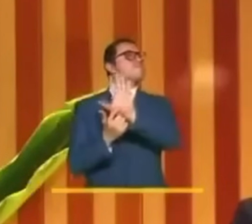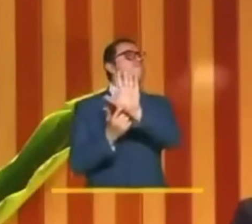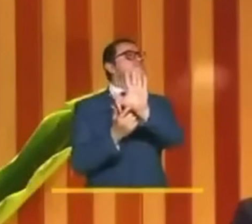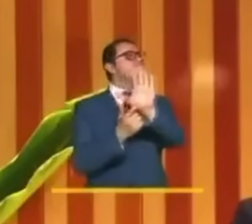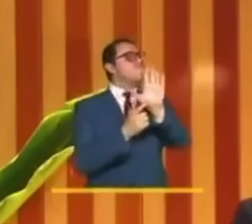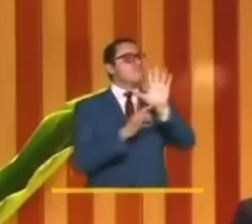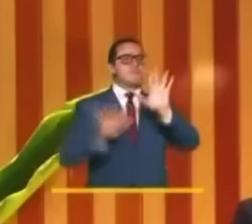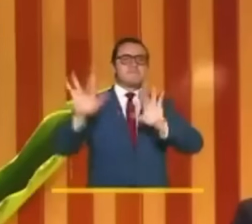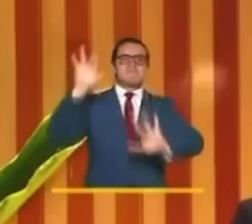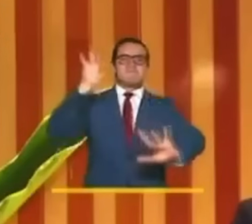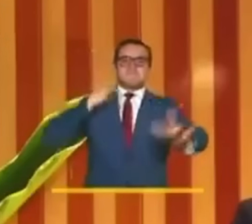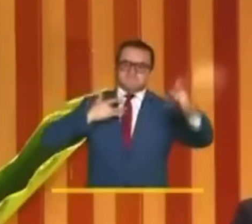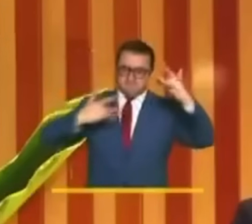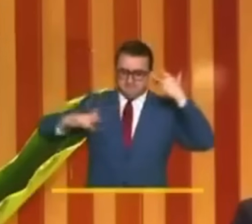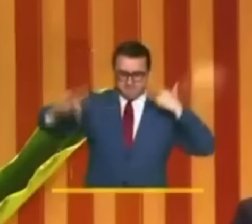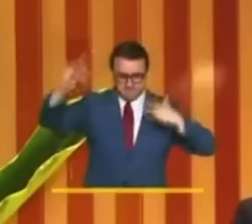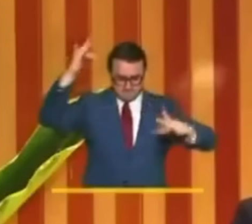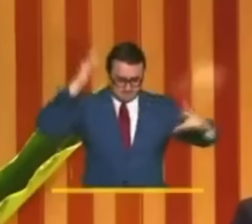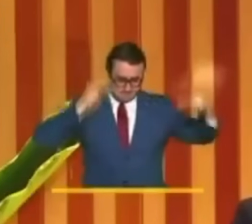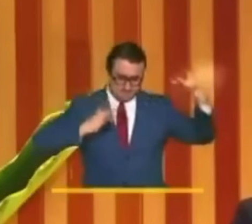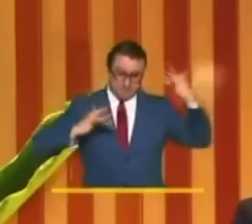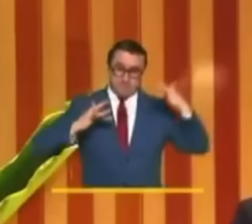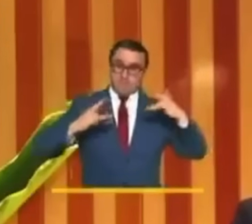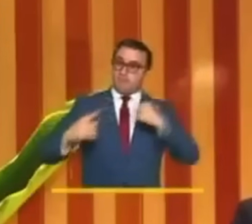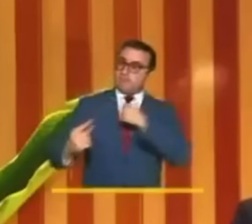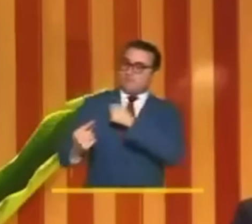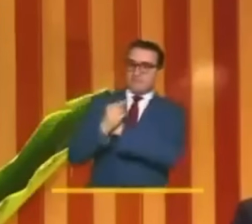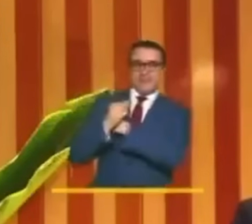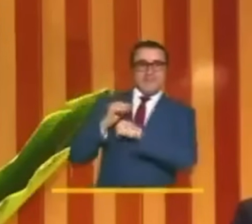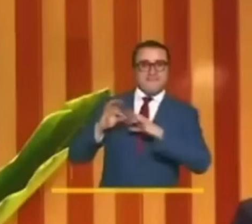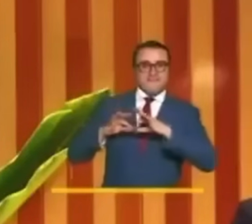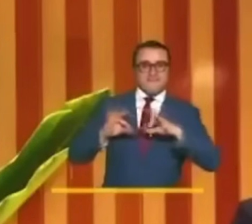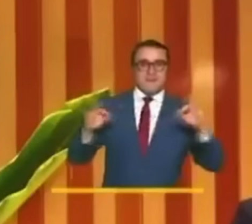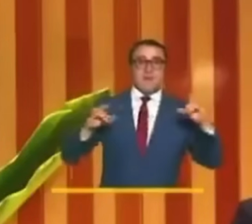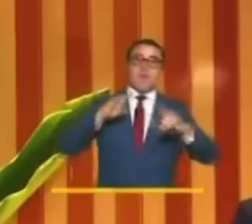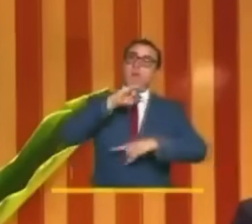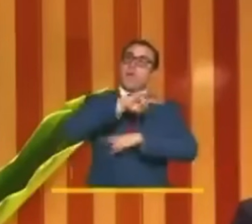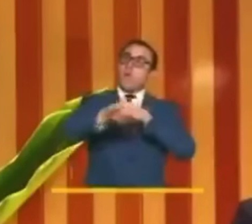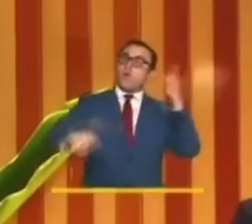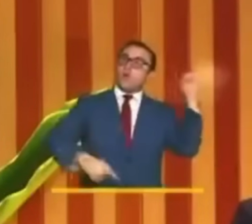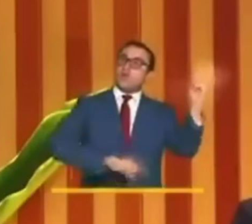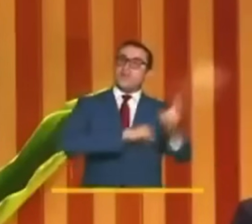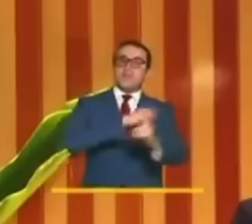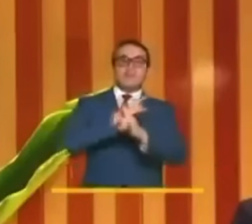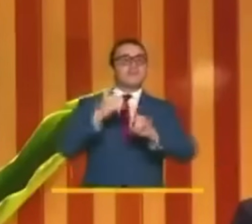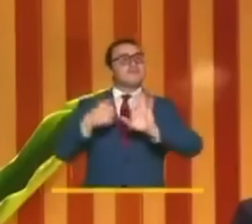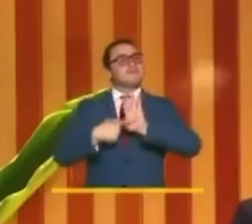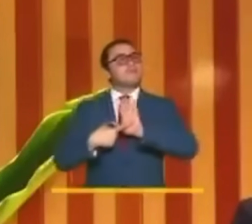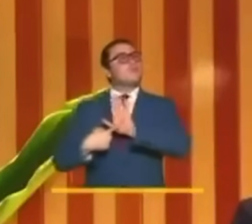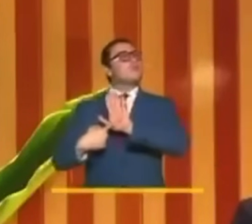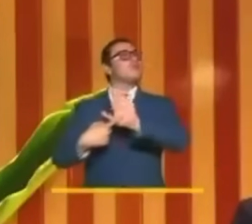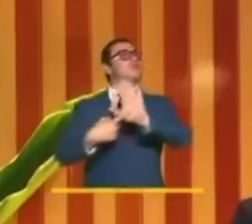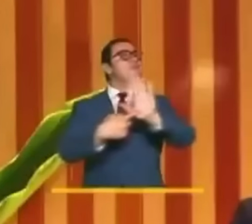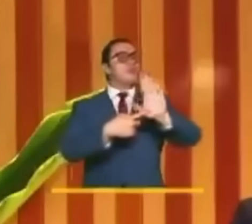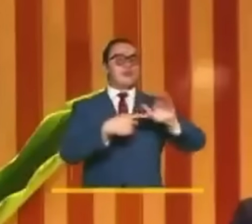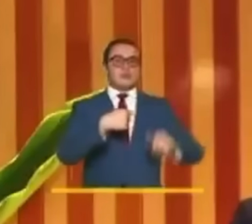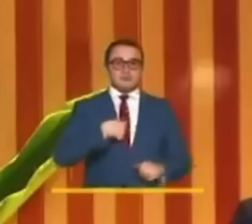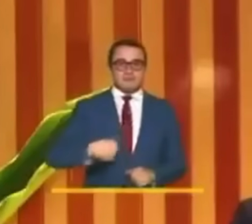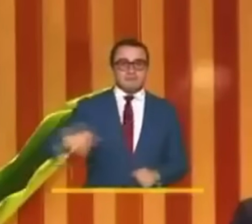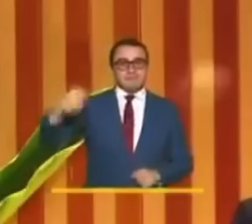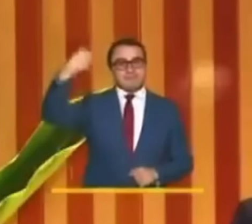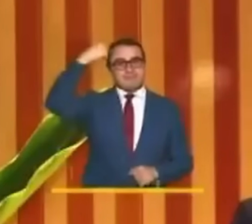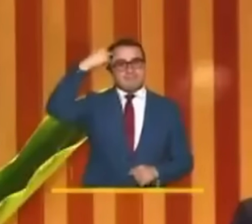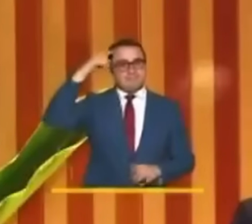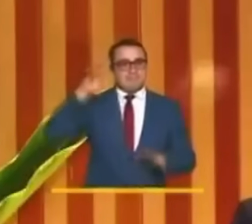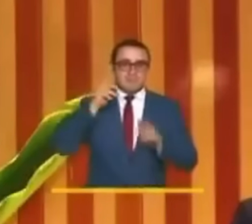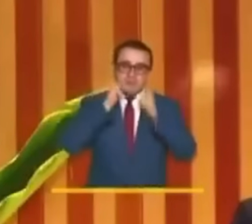De irradiar, me critican la frase, el universo. Porque yo sí creo que la misión de la